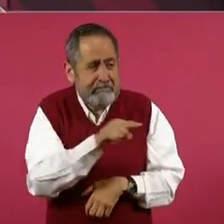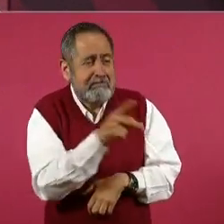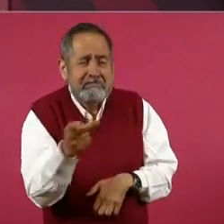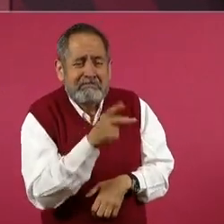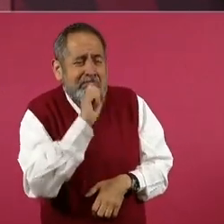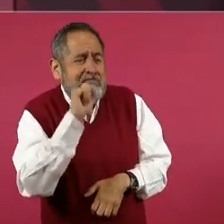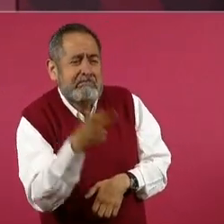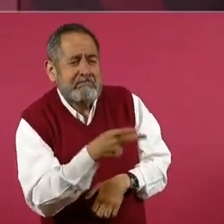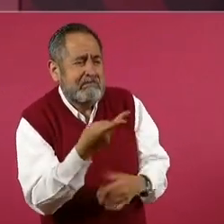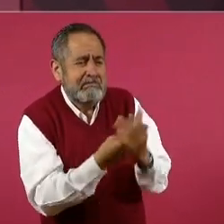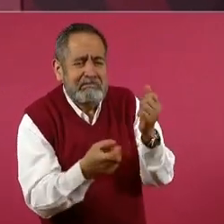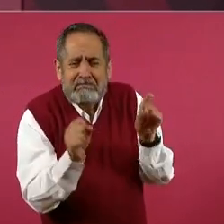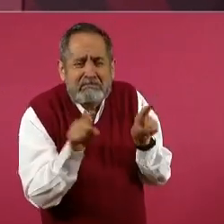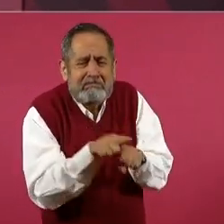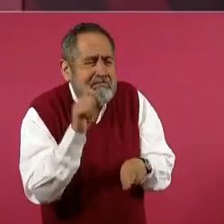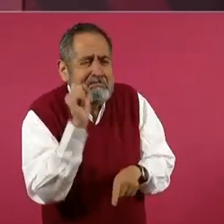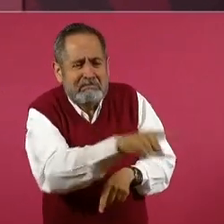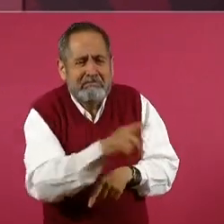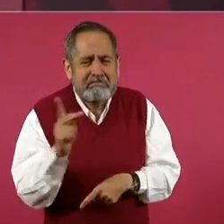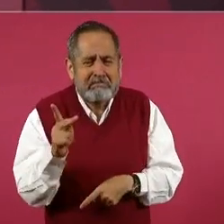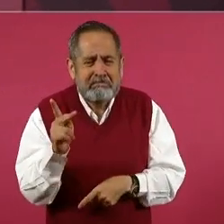es lo mismo.